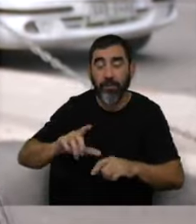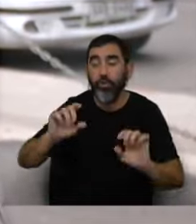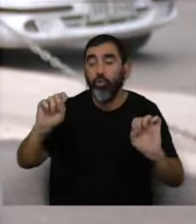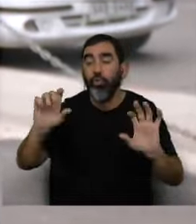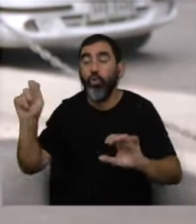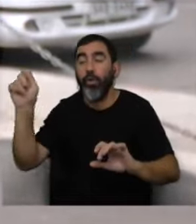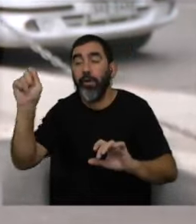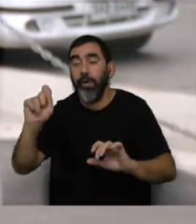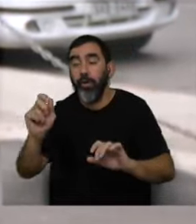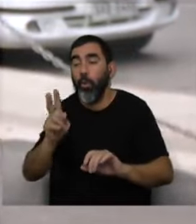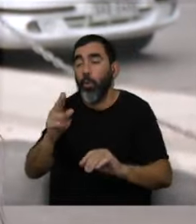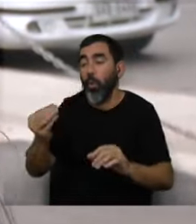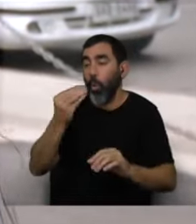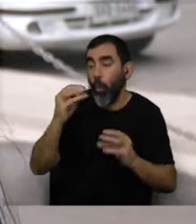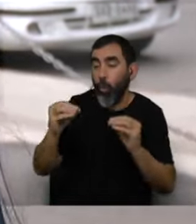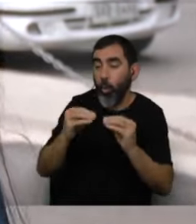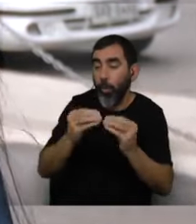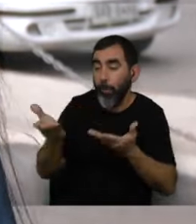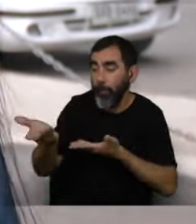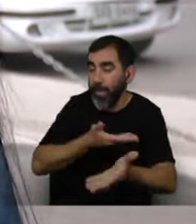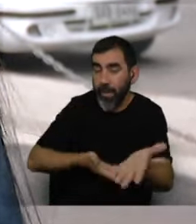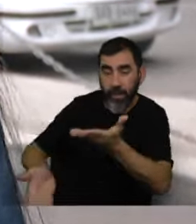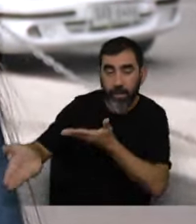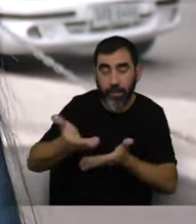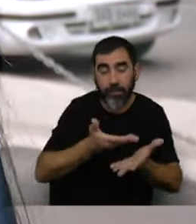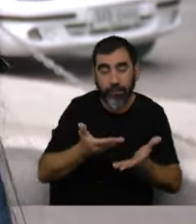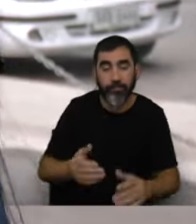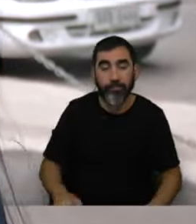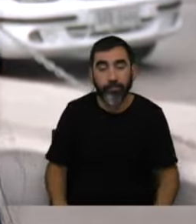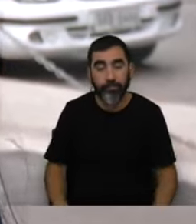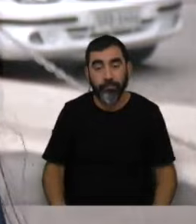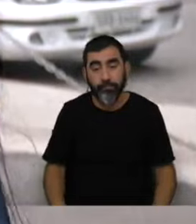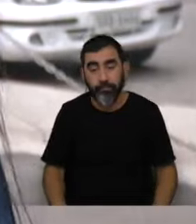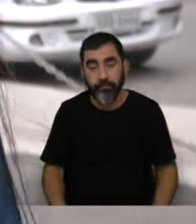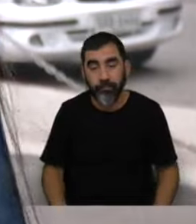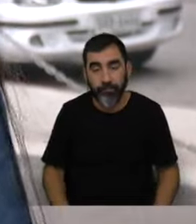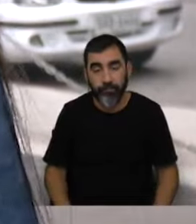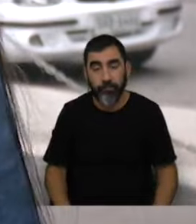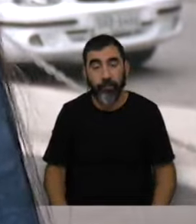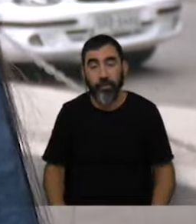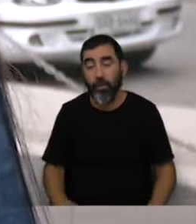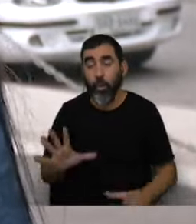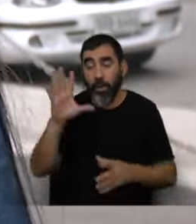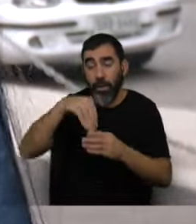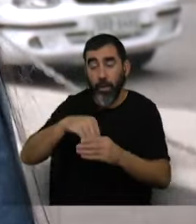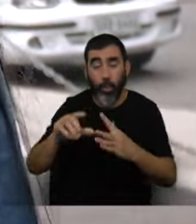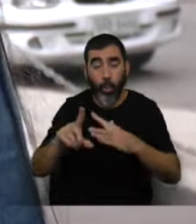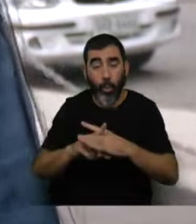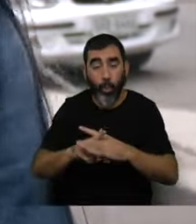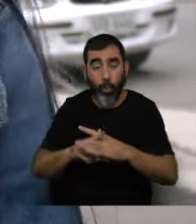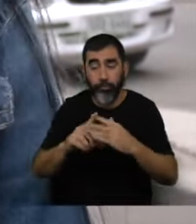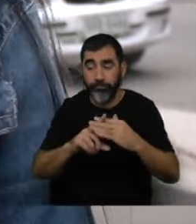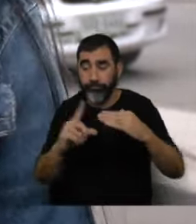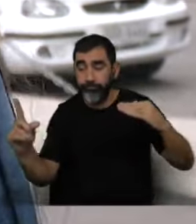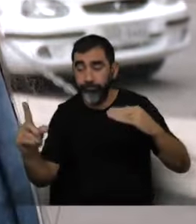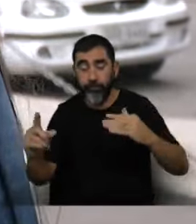recreo no los dejan comer con sus compañeros este bueno no son uno más adentro del salón siguen